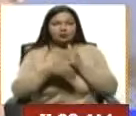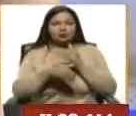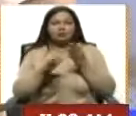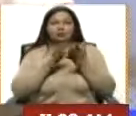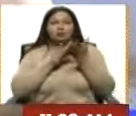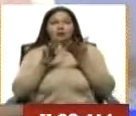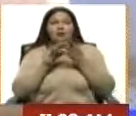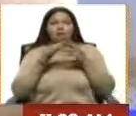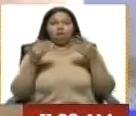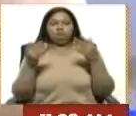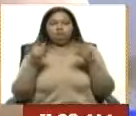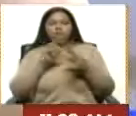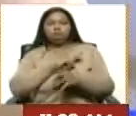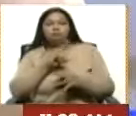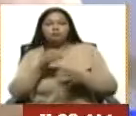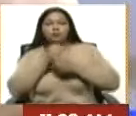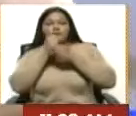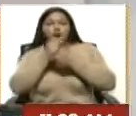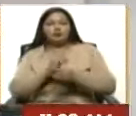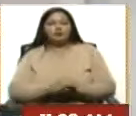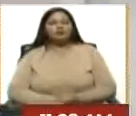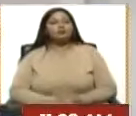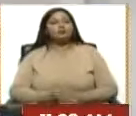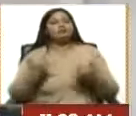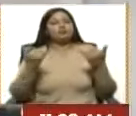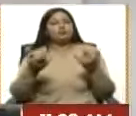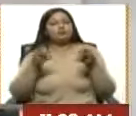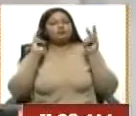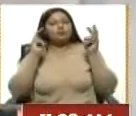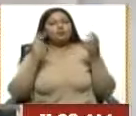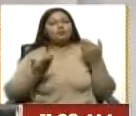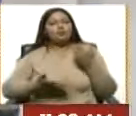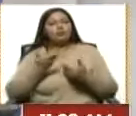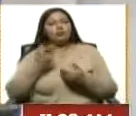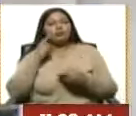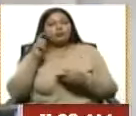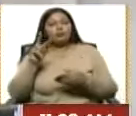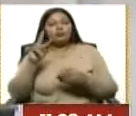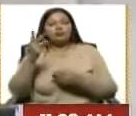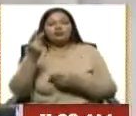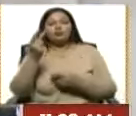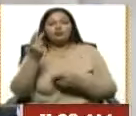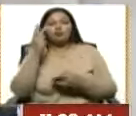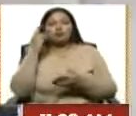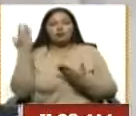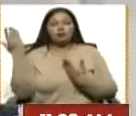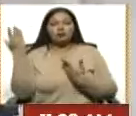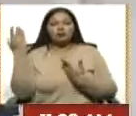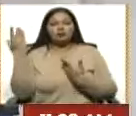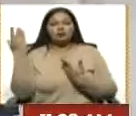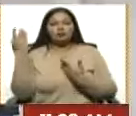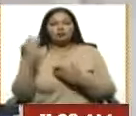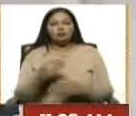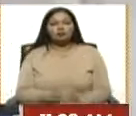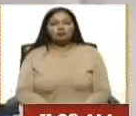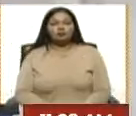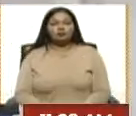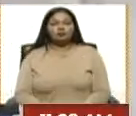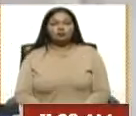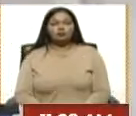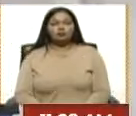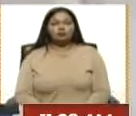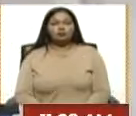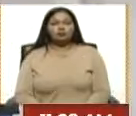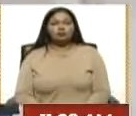una gran preponderancia. Ahora, hay un tema importante, fíjense que ahí, no sé si podemos ver la segunda lámina que nos indicó el equipo de producción, de 8 de cada